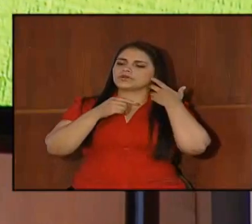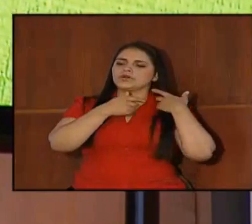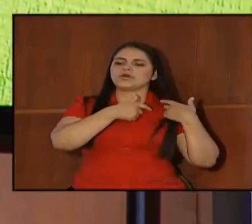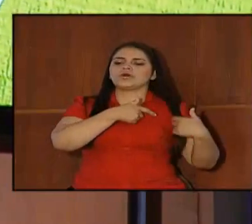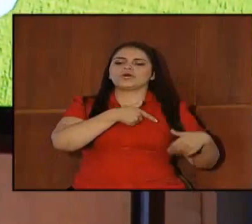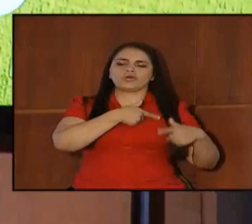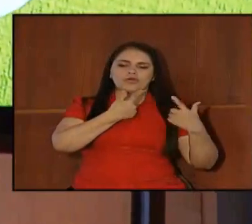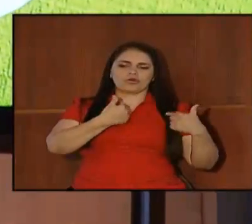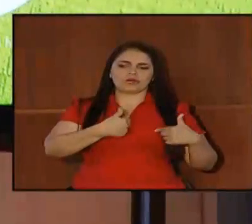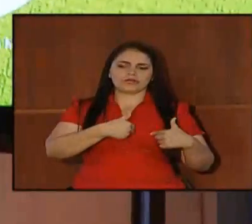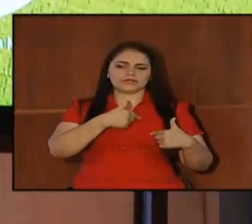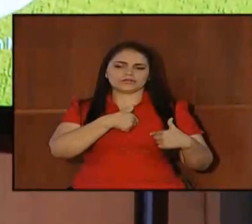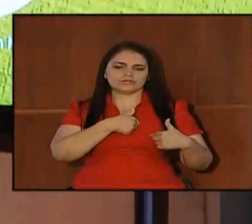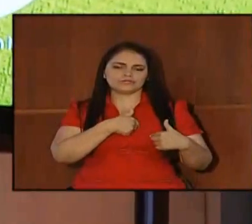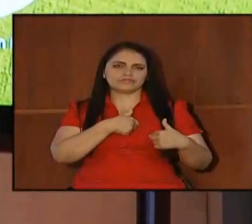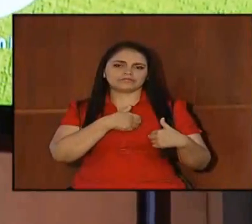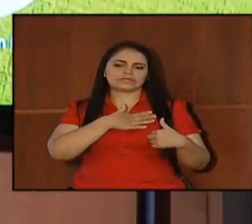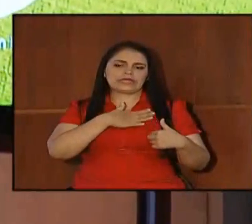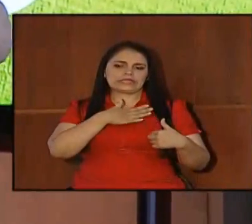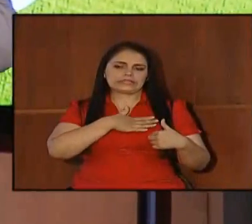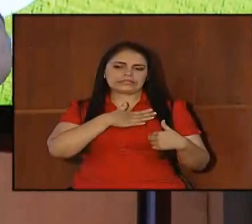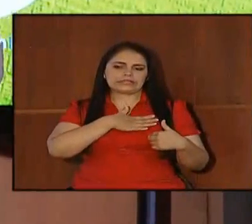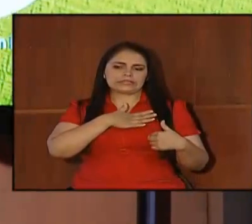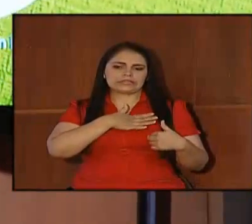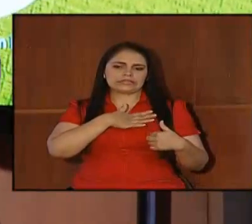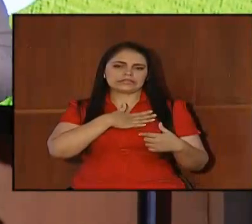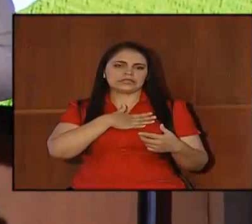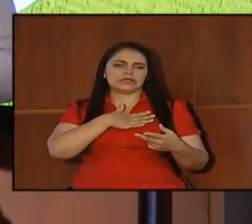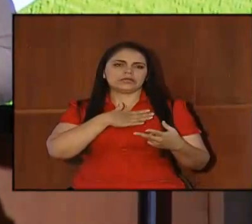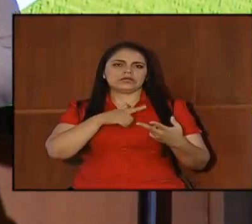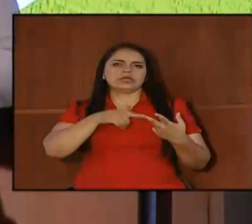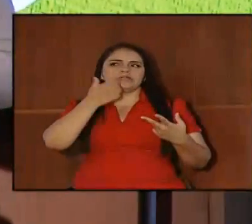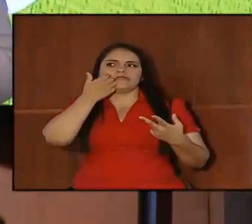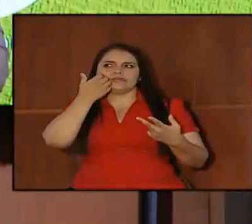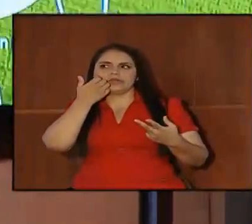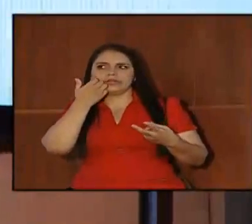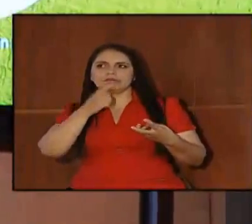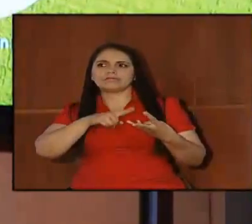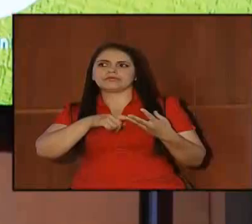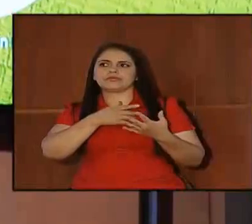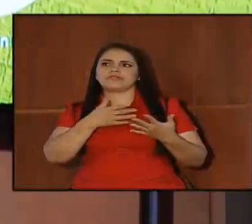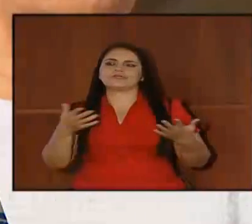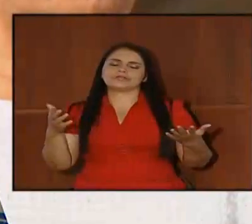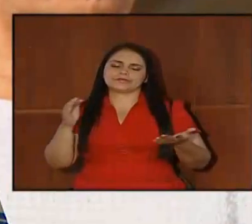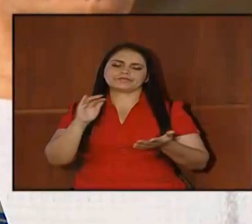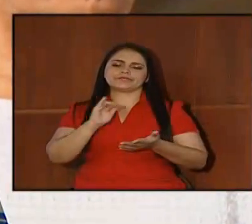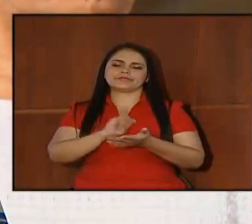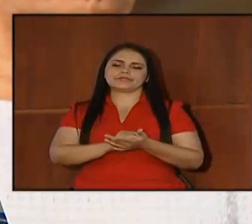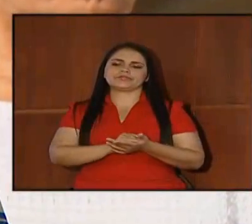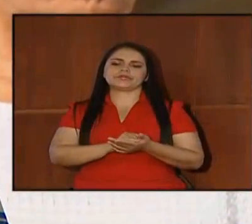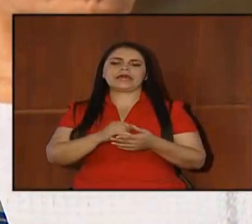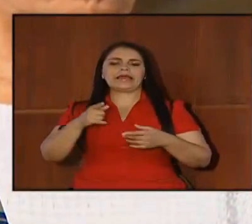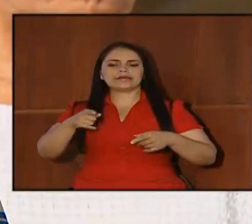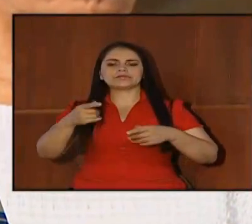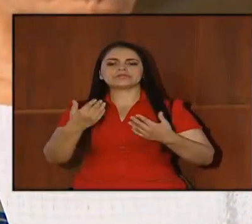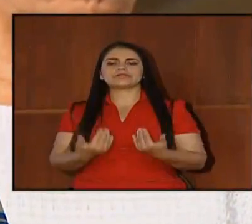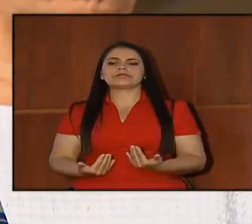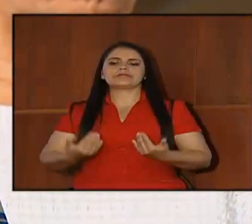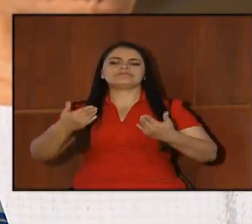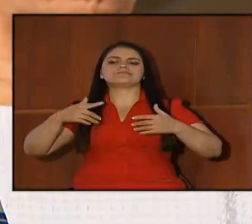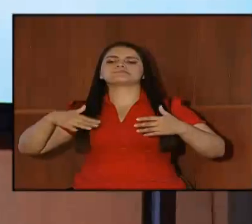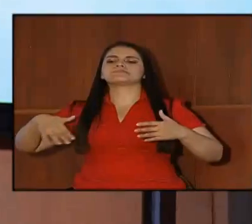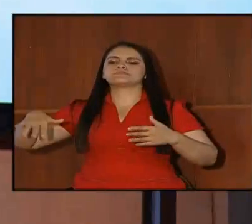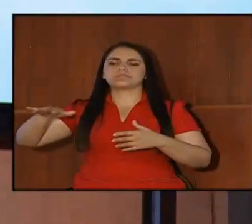el desacondicionamiento, que por la parte vascular también tengamos alguna falla cardíaca o algún otro tipo de cosas, y casi